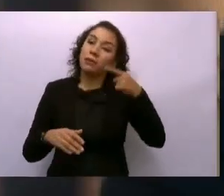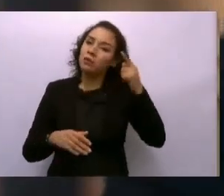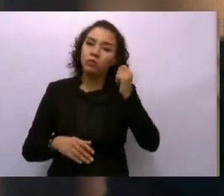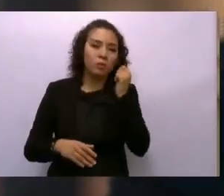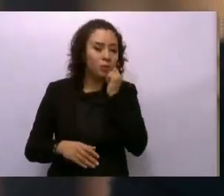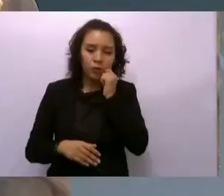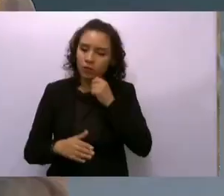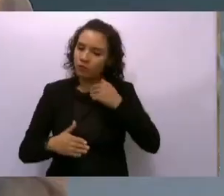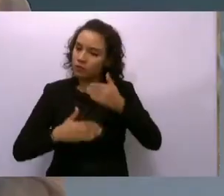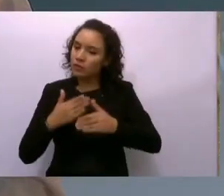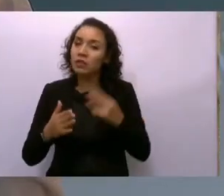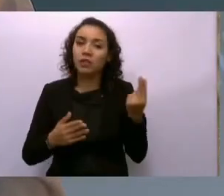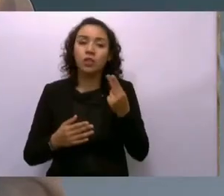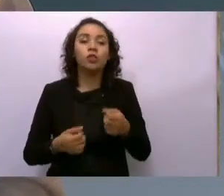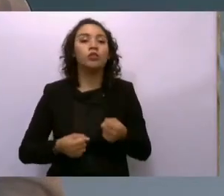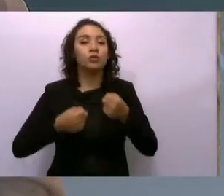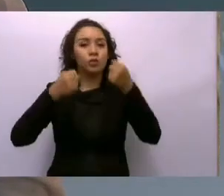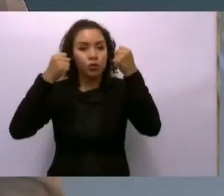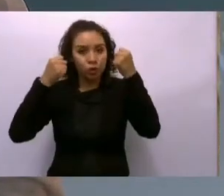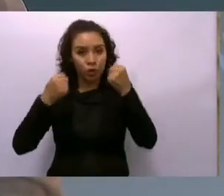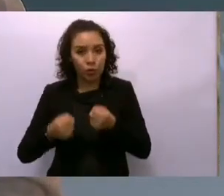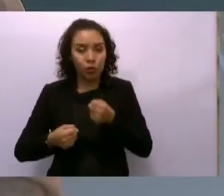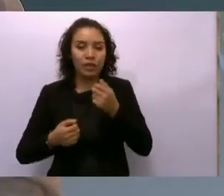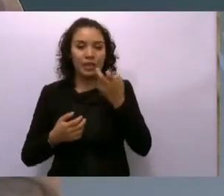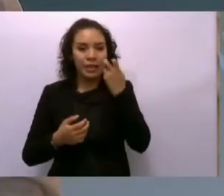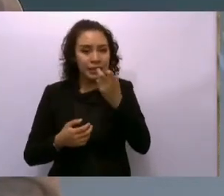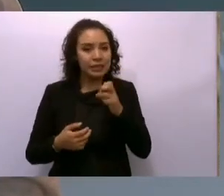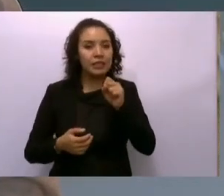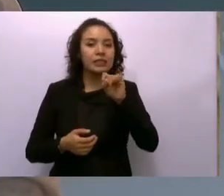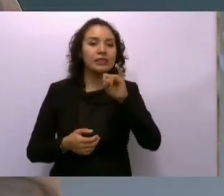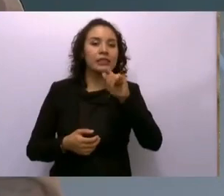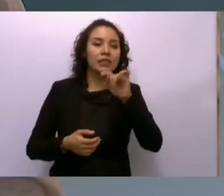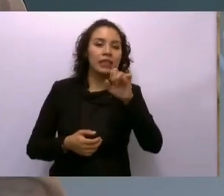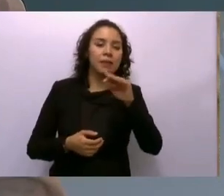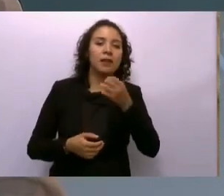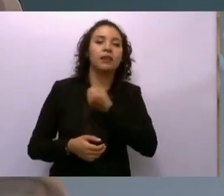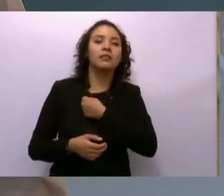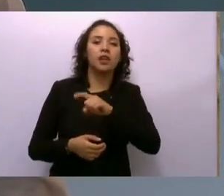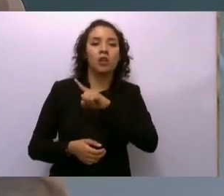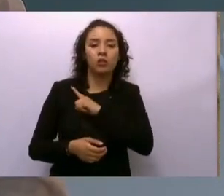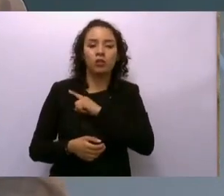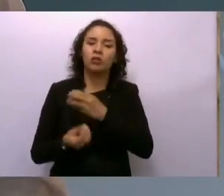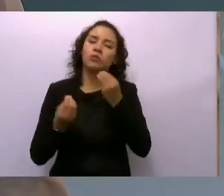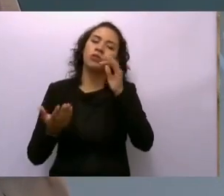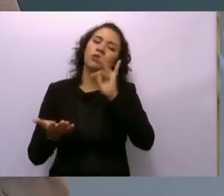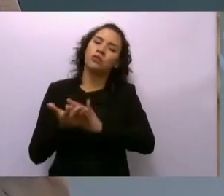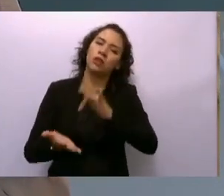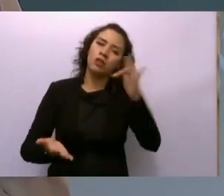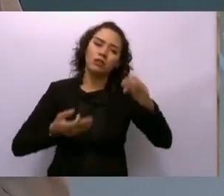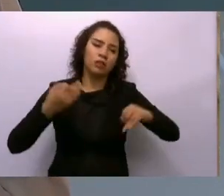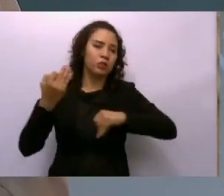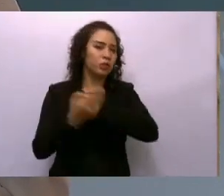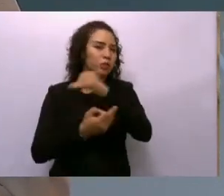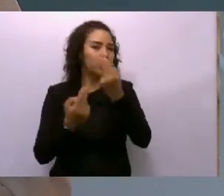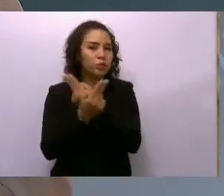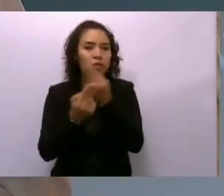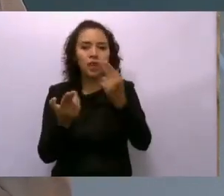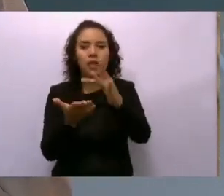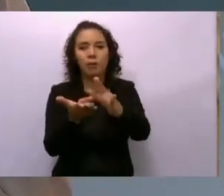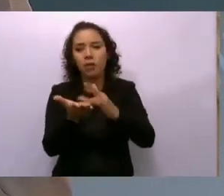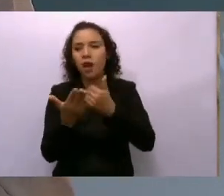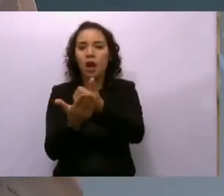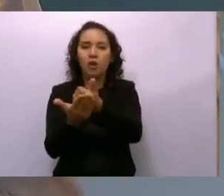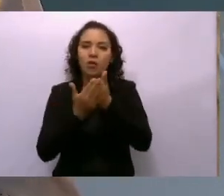que consolidar este sistema de salud. Agradecerles mucho por todo su apoyo, su